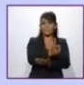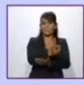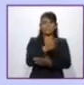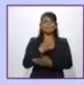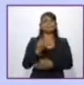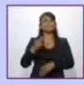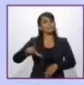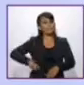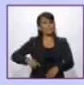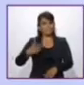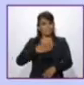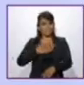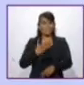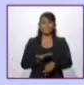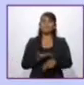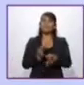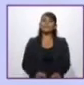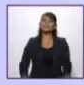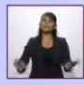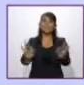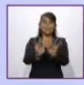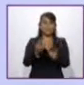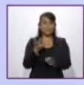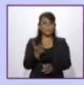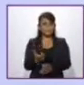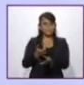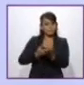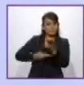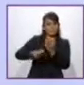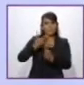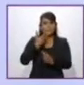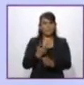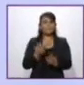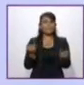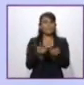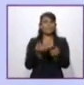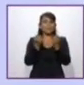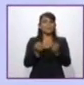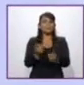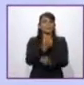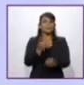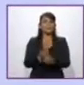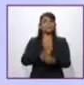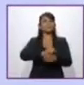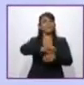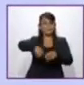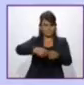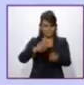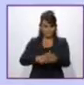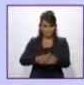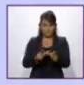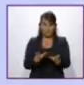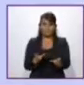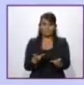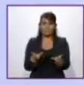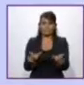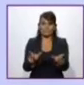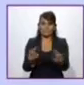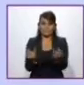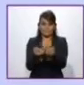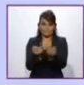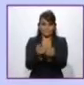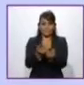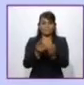fundamental, pero el de las familias. Garantizar la seguridad social y también la seguridad pública